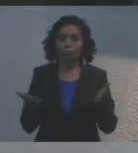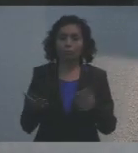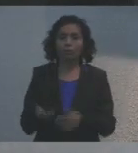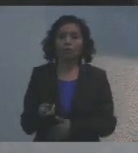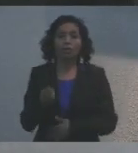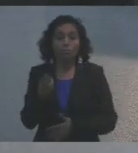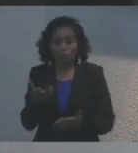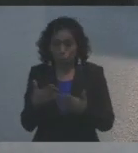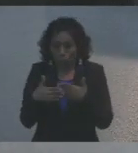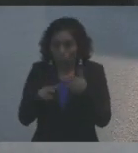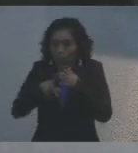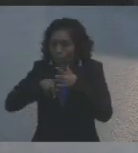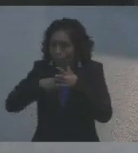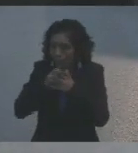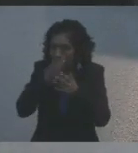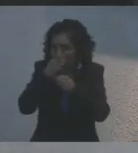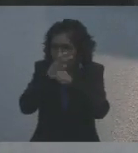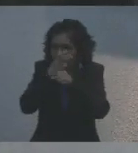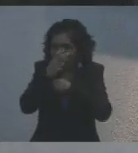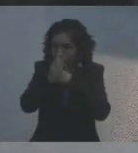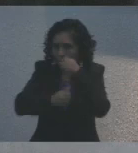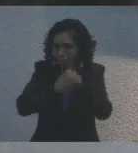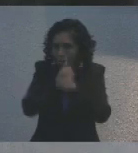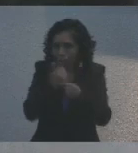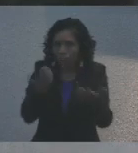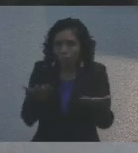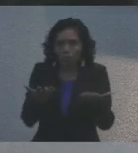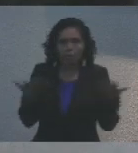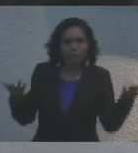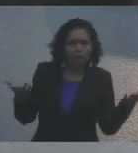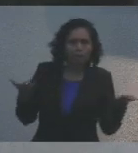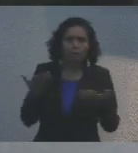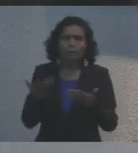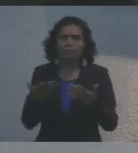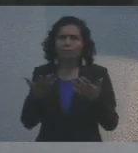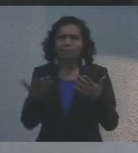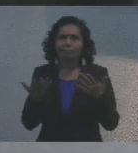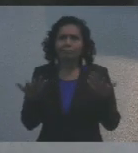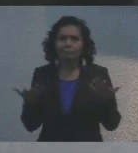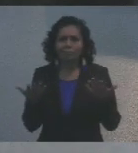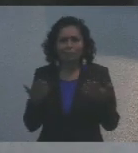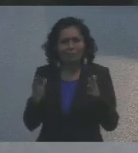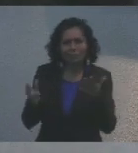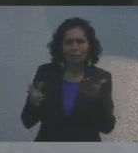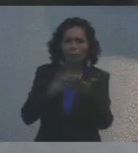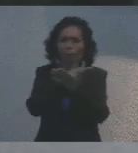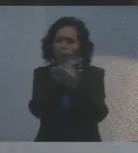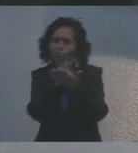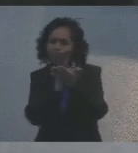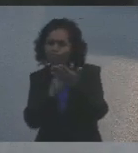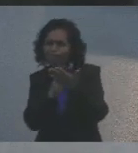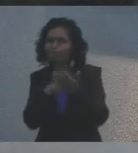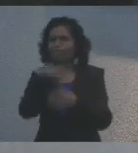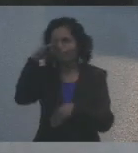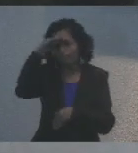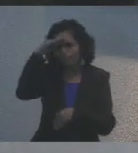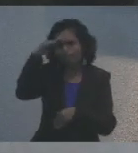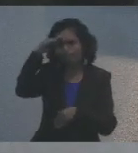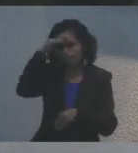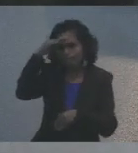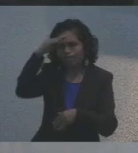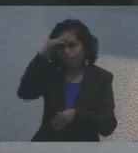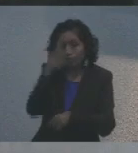inicio del segundo año de gobierno debemos profundizar en el rediseño de políticas públicas que